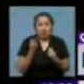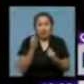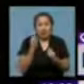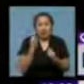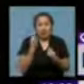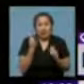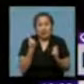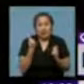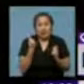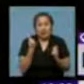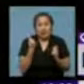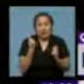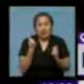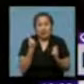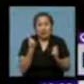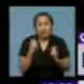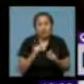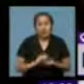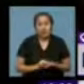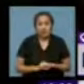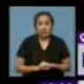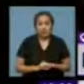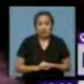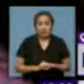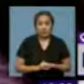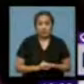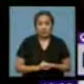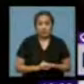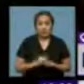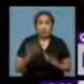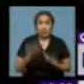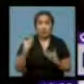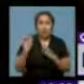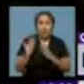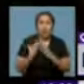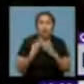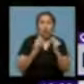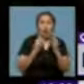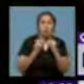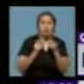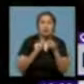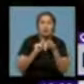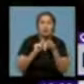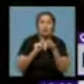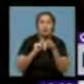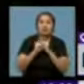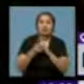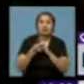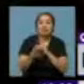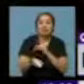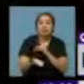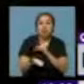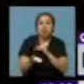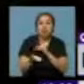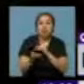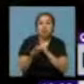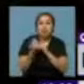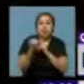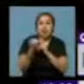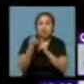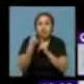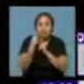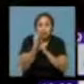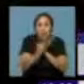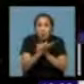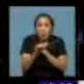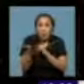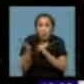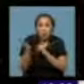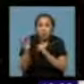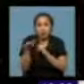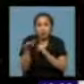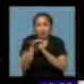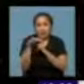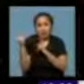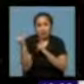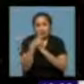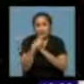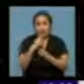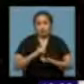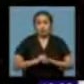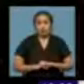Sería bueno, qué sé yo, con las ayudas directas, que se tome más en cuenta el milagro.